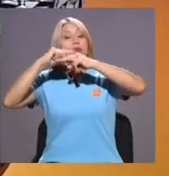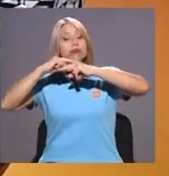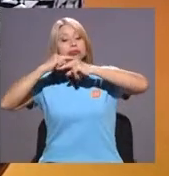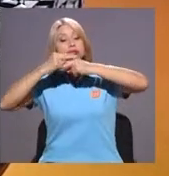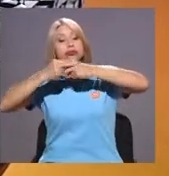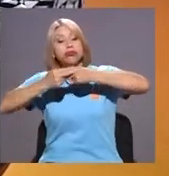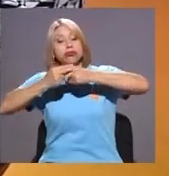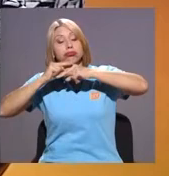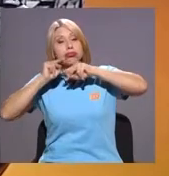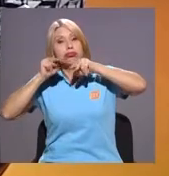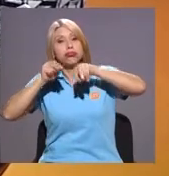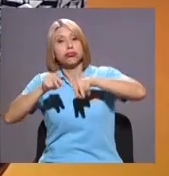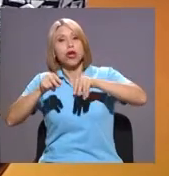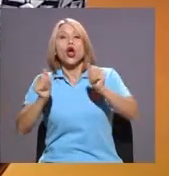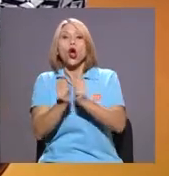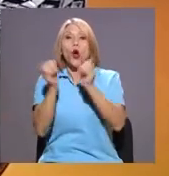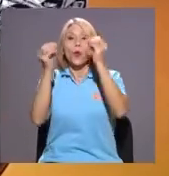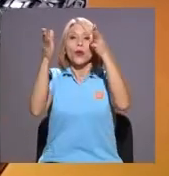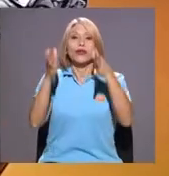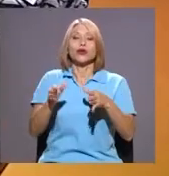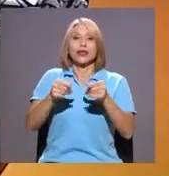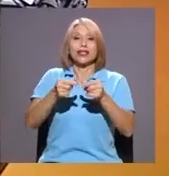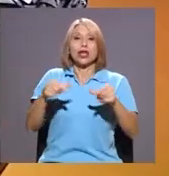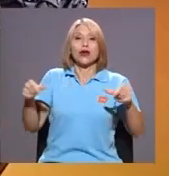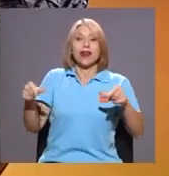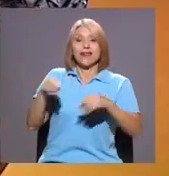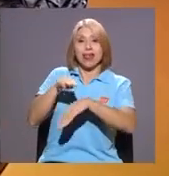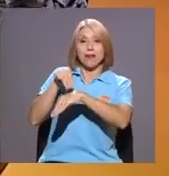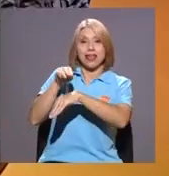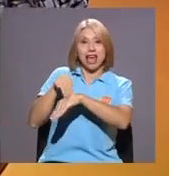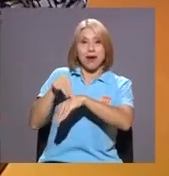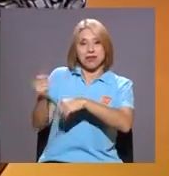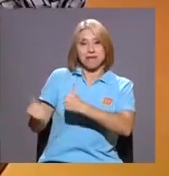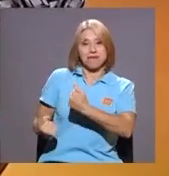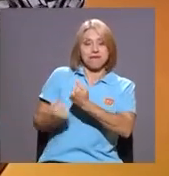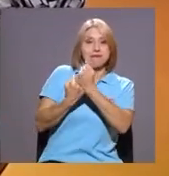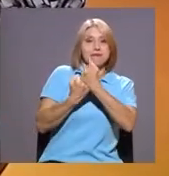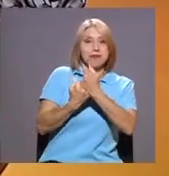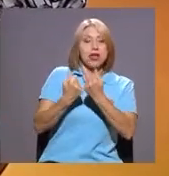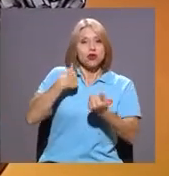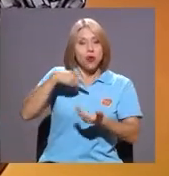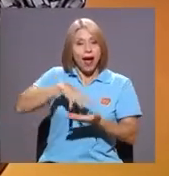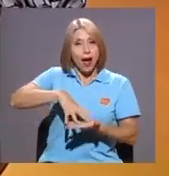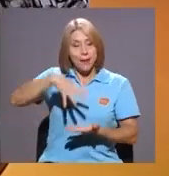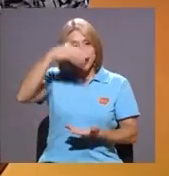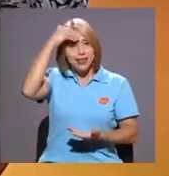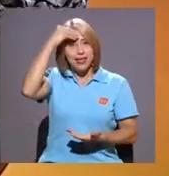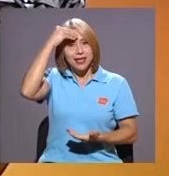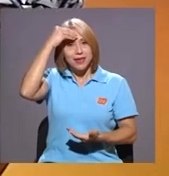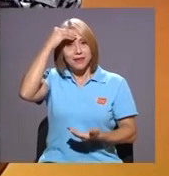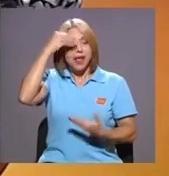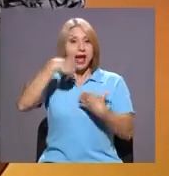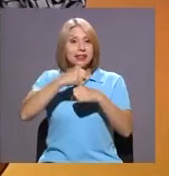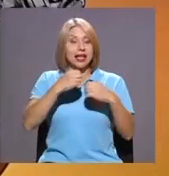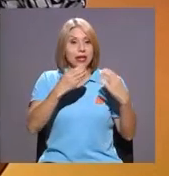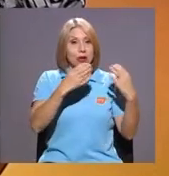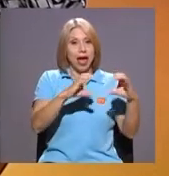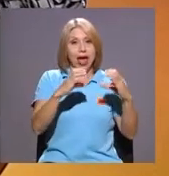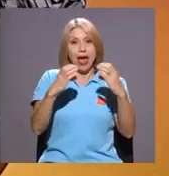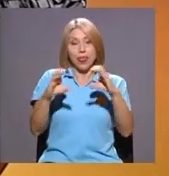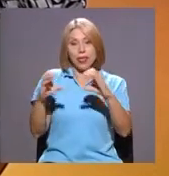los profesores de geografía de Miami, ¿verdad? Aprendí a categorizar